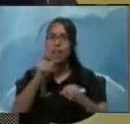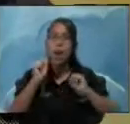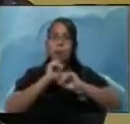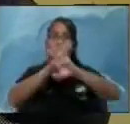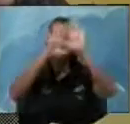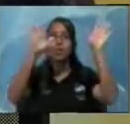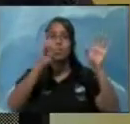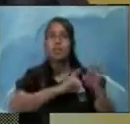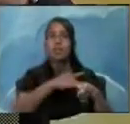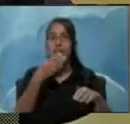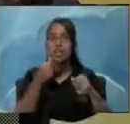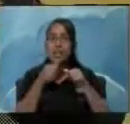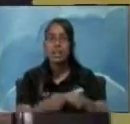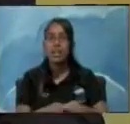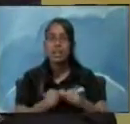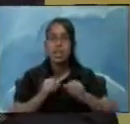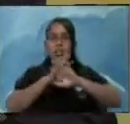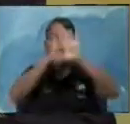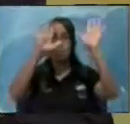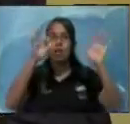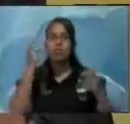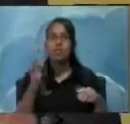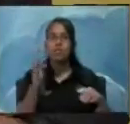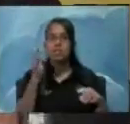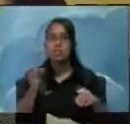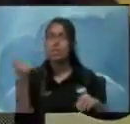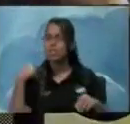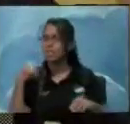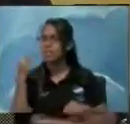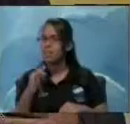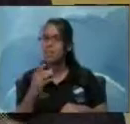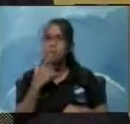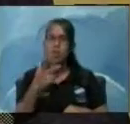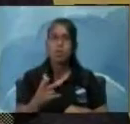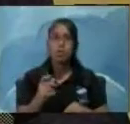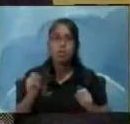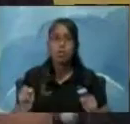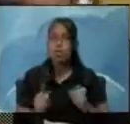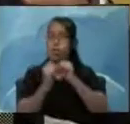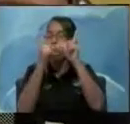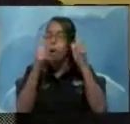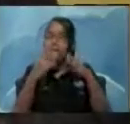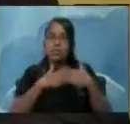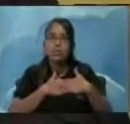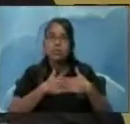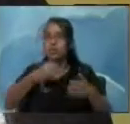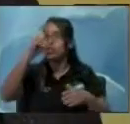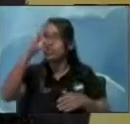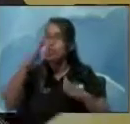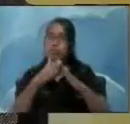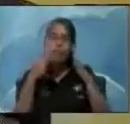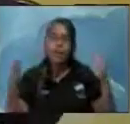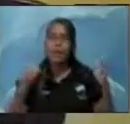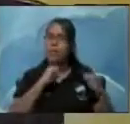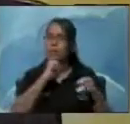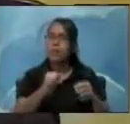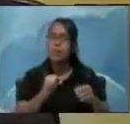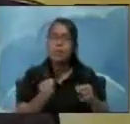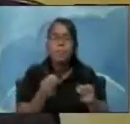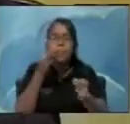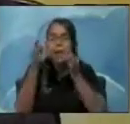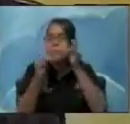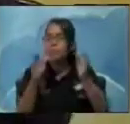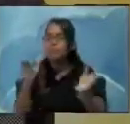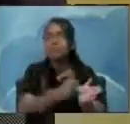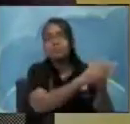Quédate asombrado siempre Ten siempre un Guau a la mano oh Dios Qué grande eres porque eso